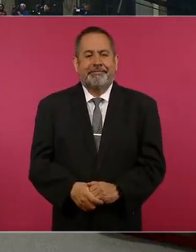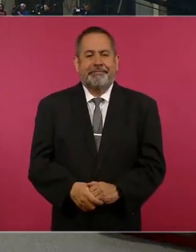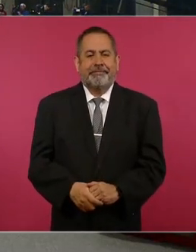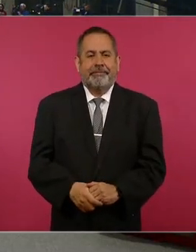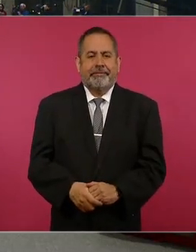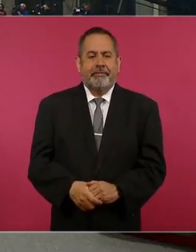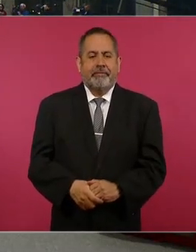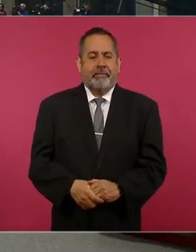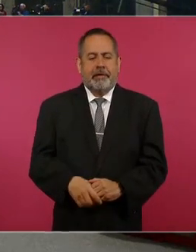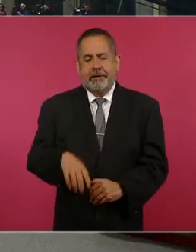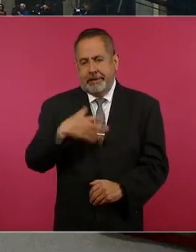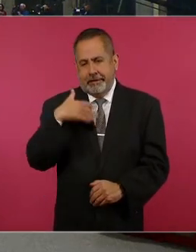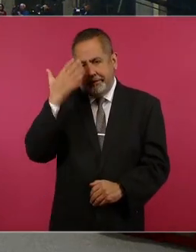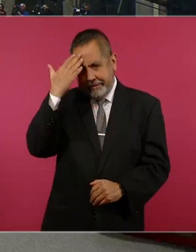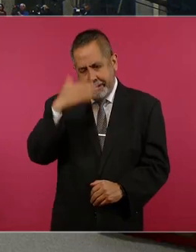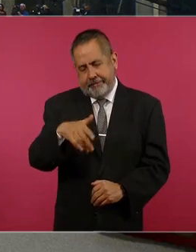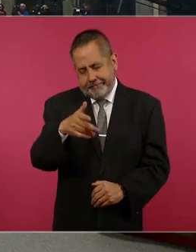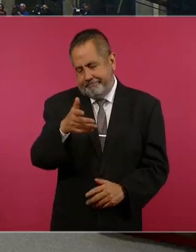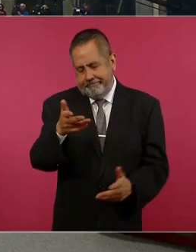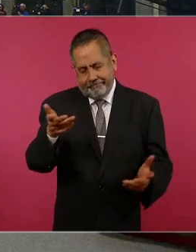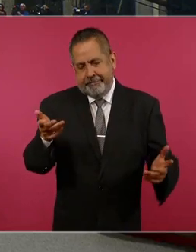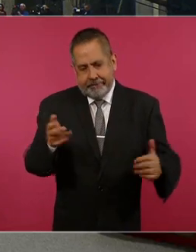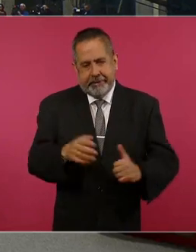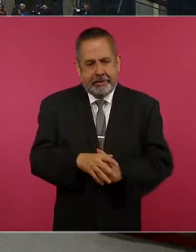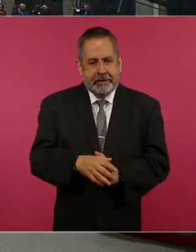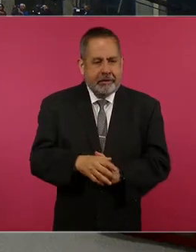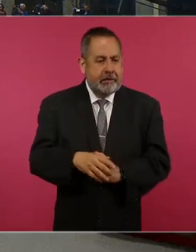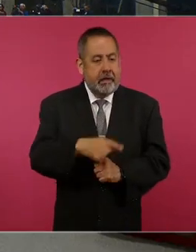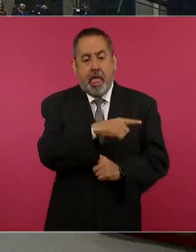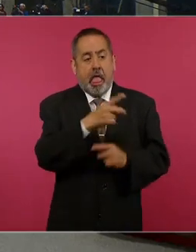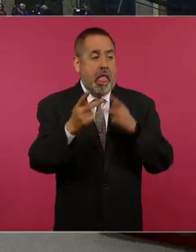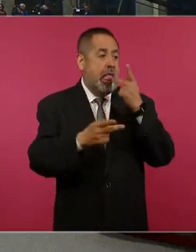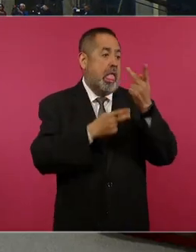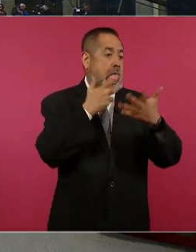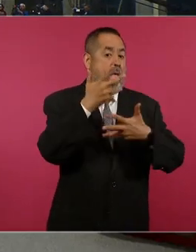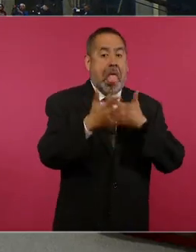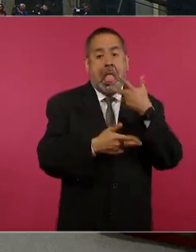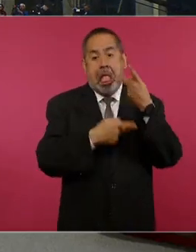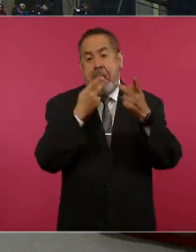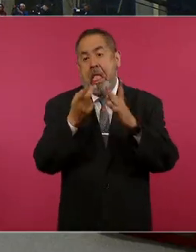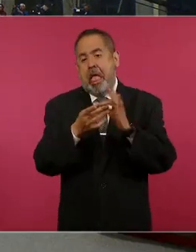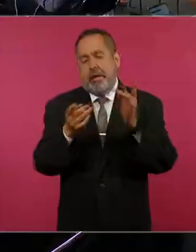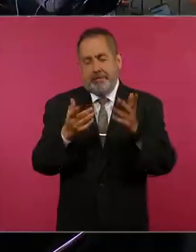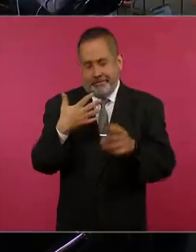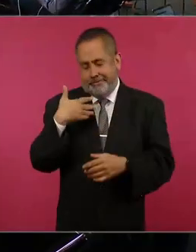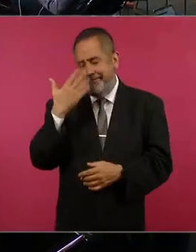Ya saben por qué también tanto escándalo. Es